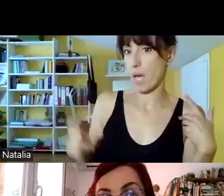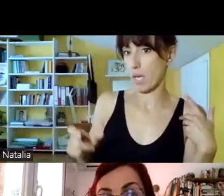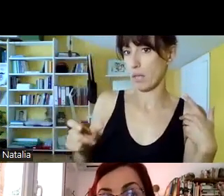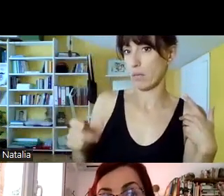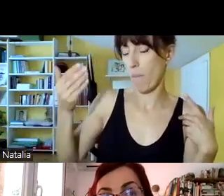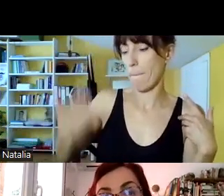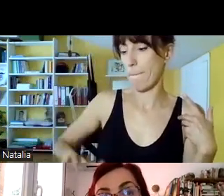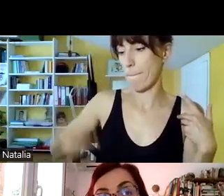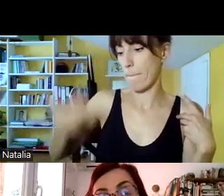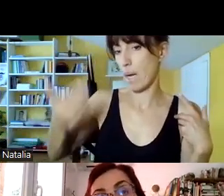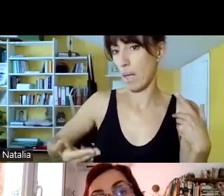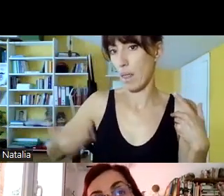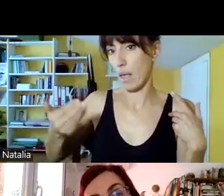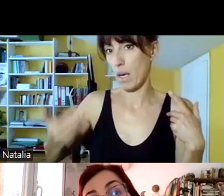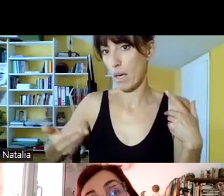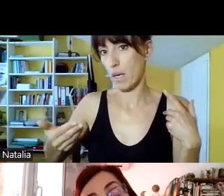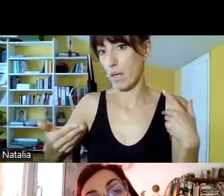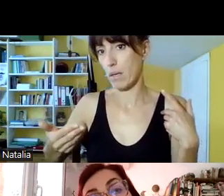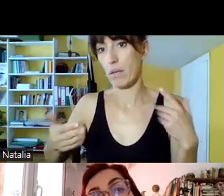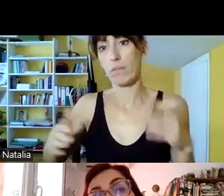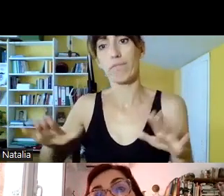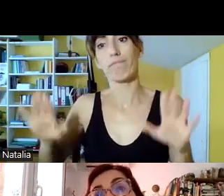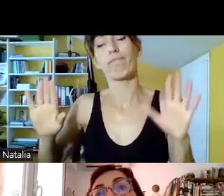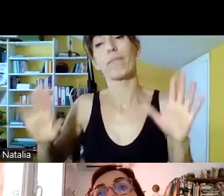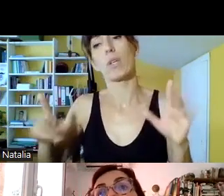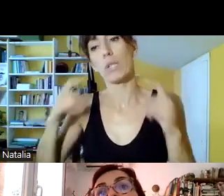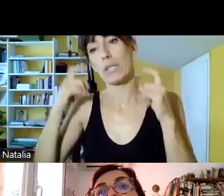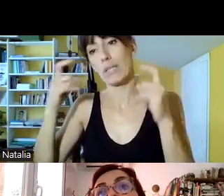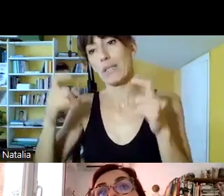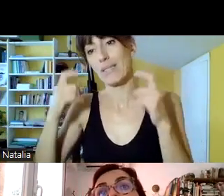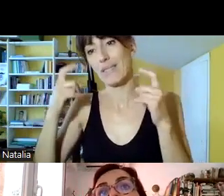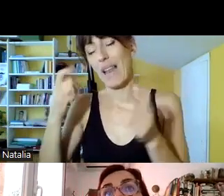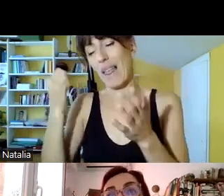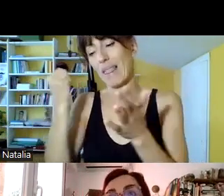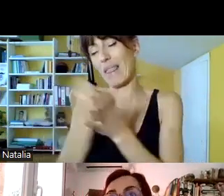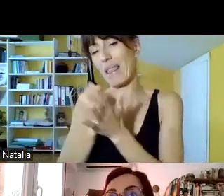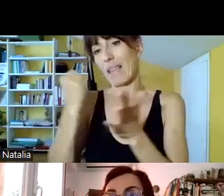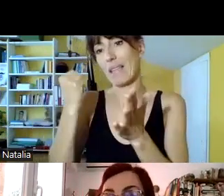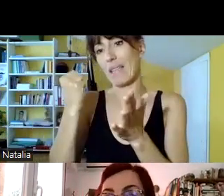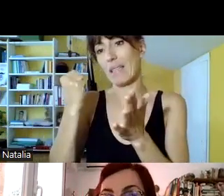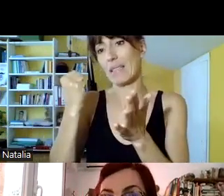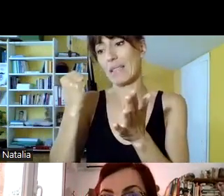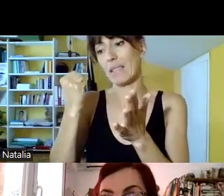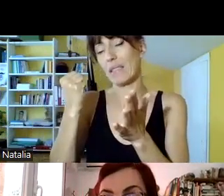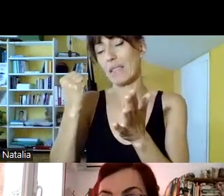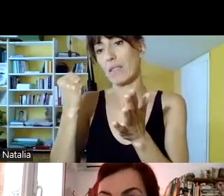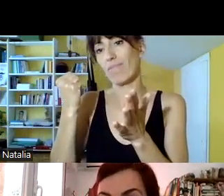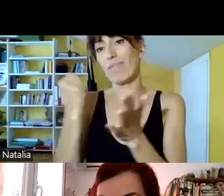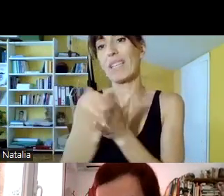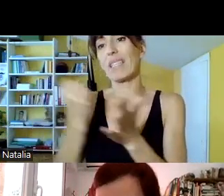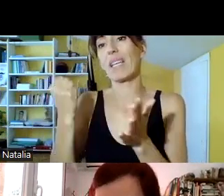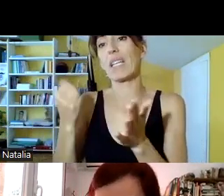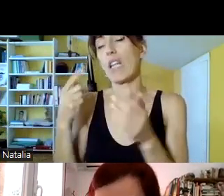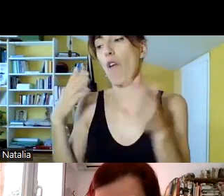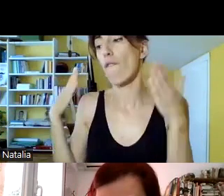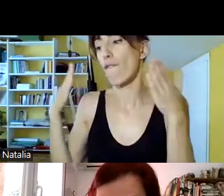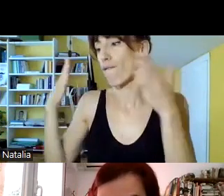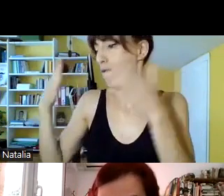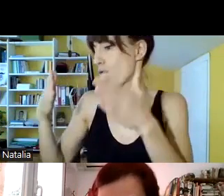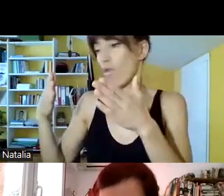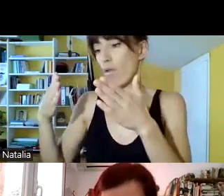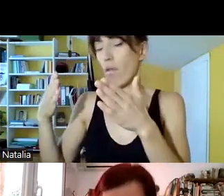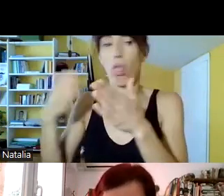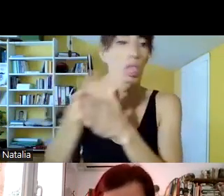el sufrimiento en la medida de lo posible, sin utilizar etiquetas que descentren el foco de lo que está pasando,